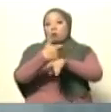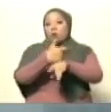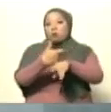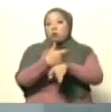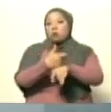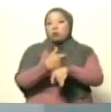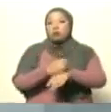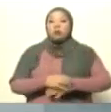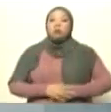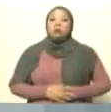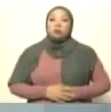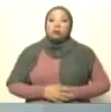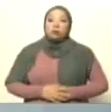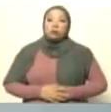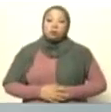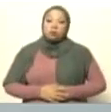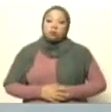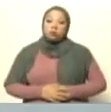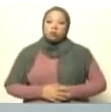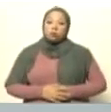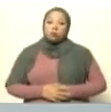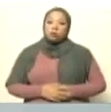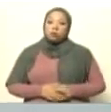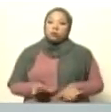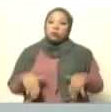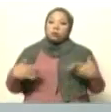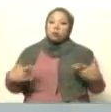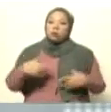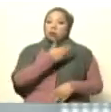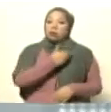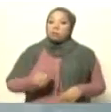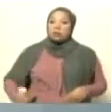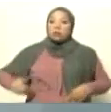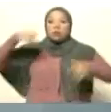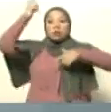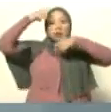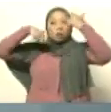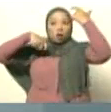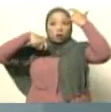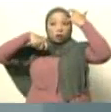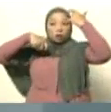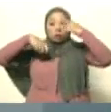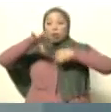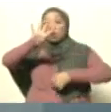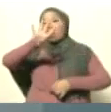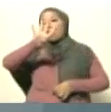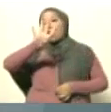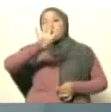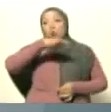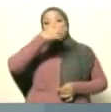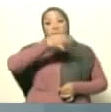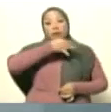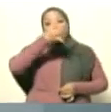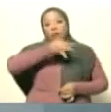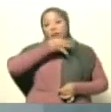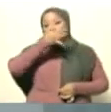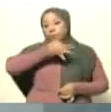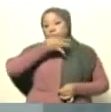bueno, se da al presidente Chávez a eso de las 4 de la tarde,